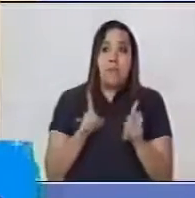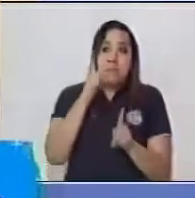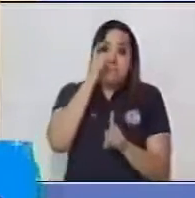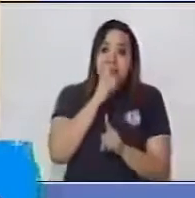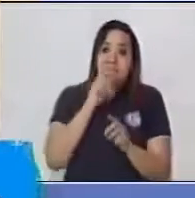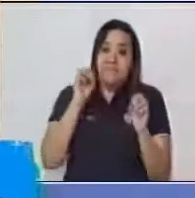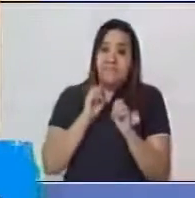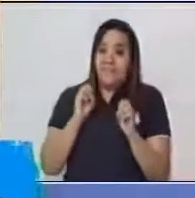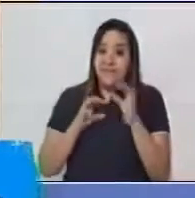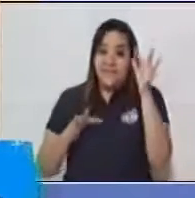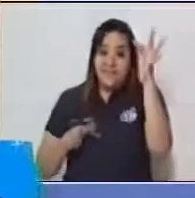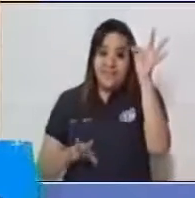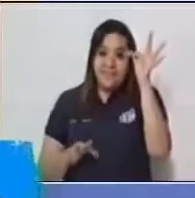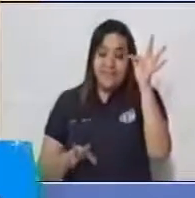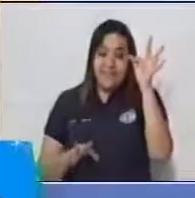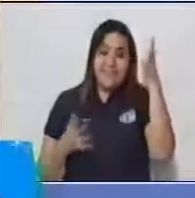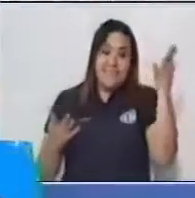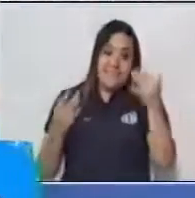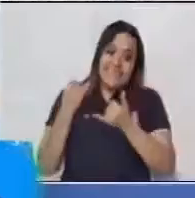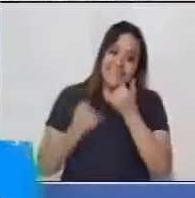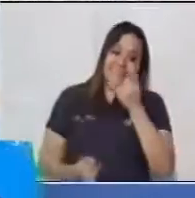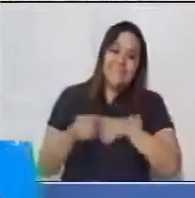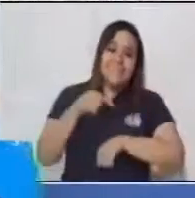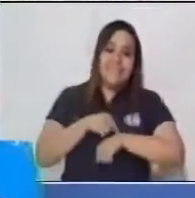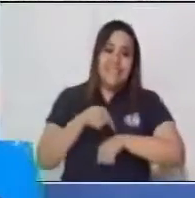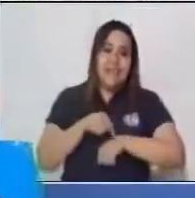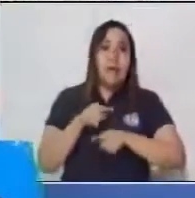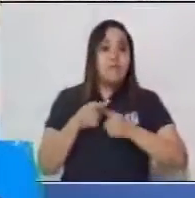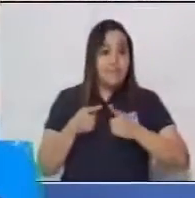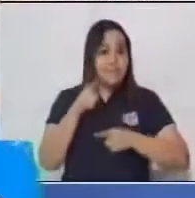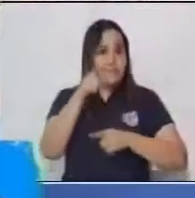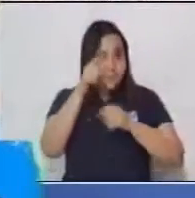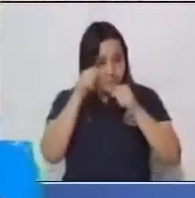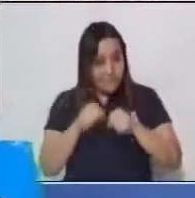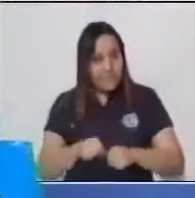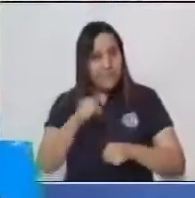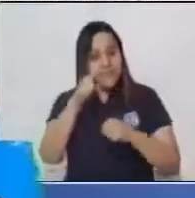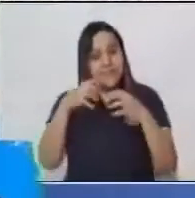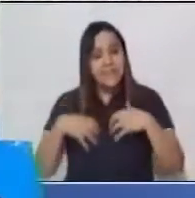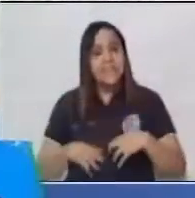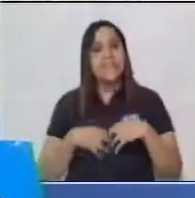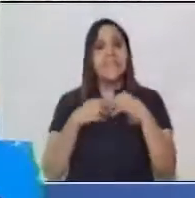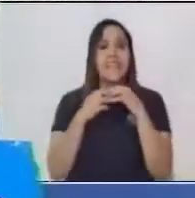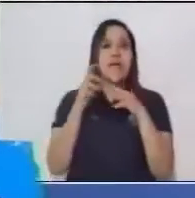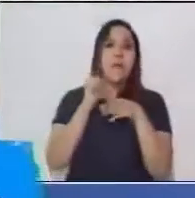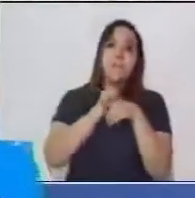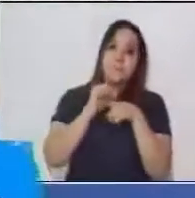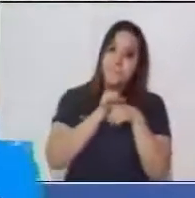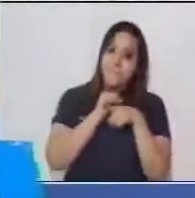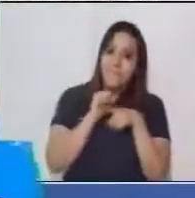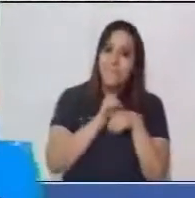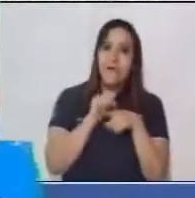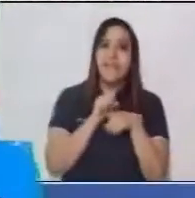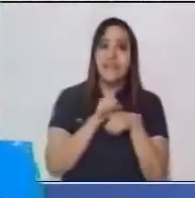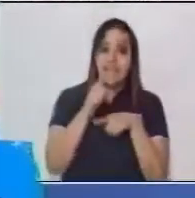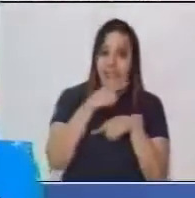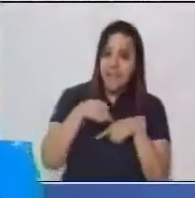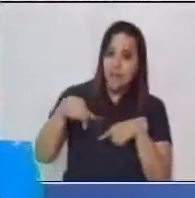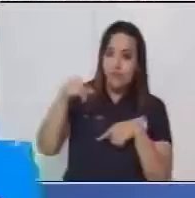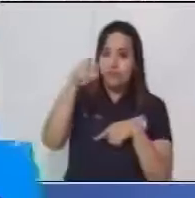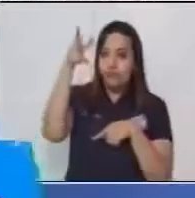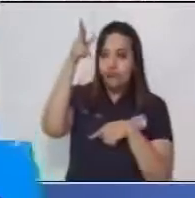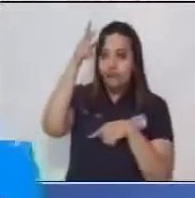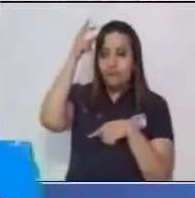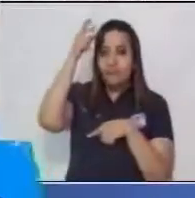espacio y se nos acabó el tiempo. Pero tú puedes quedarte practicando y apropiándote de todo el conocimiento que